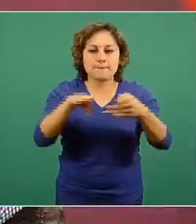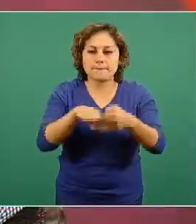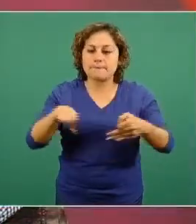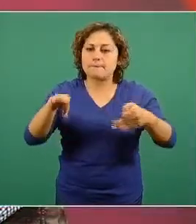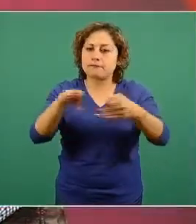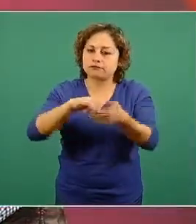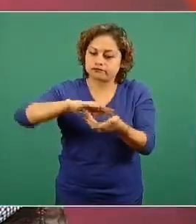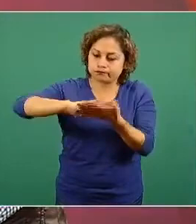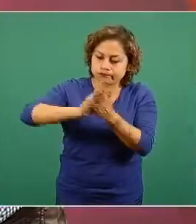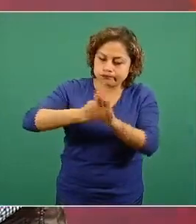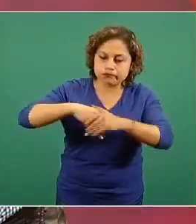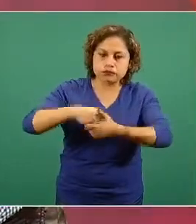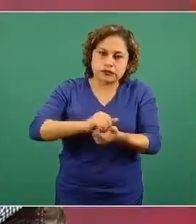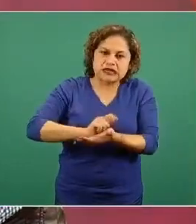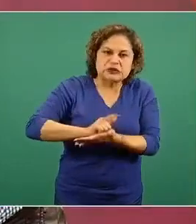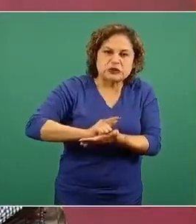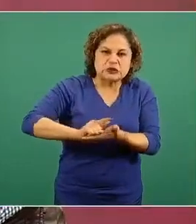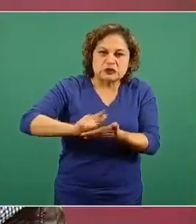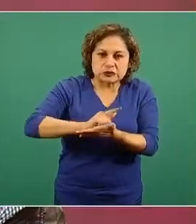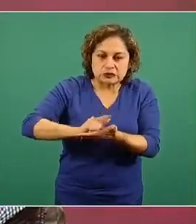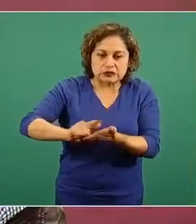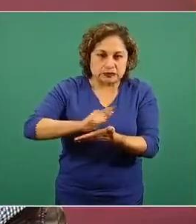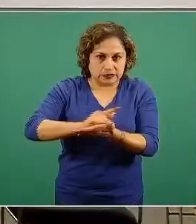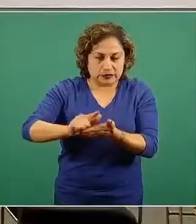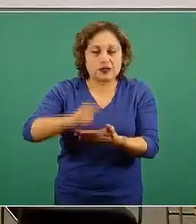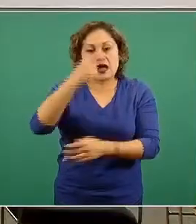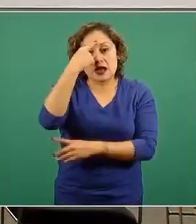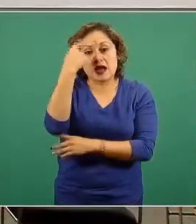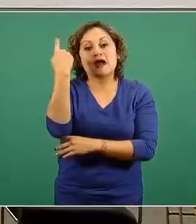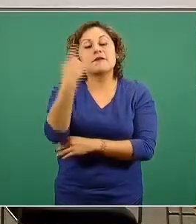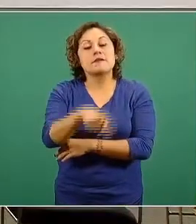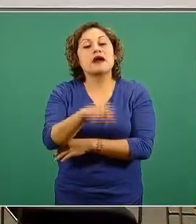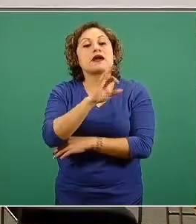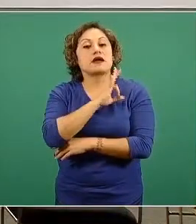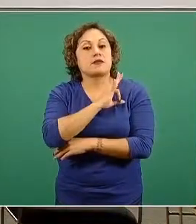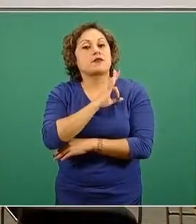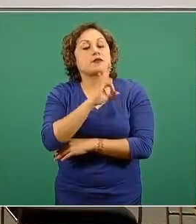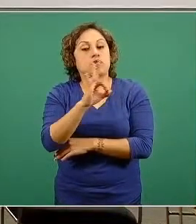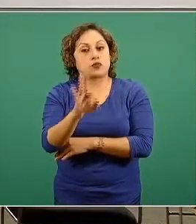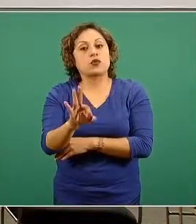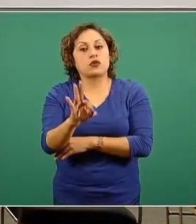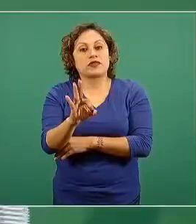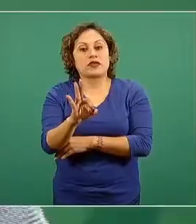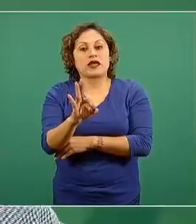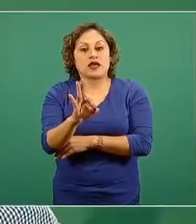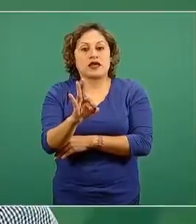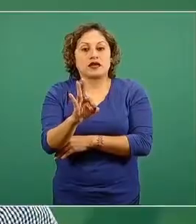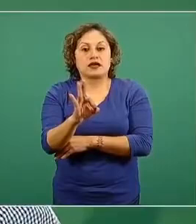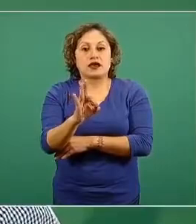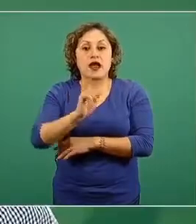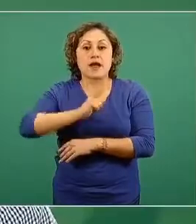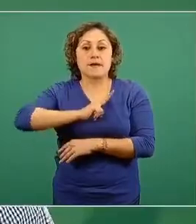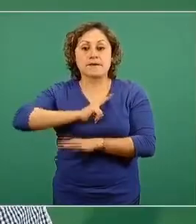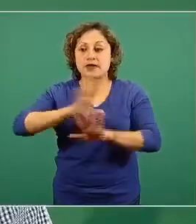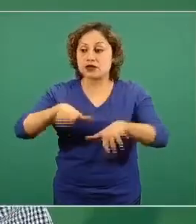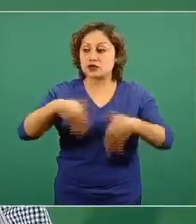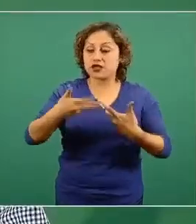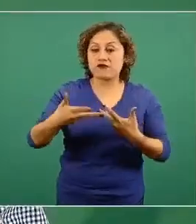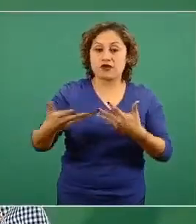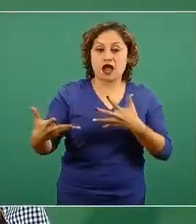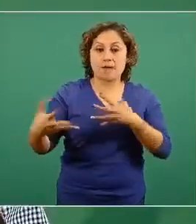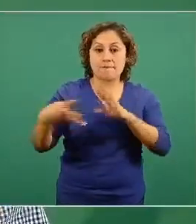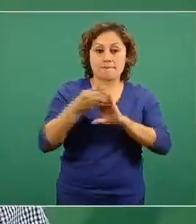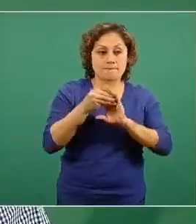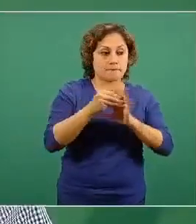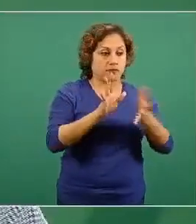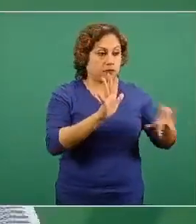de manos permanente para poder evitar tener el contacto con cualquiera de los virus, que si además